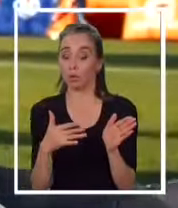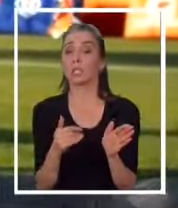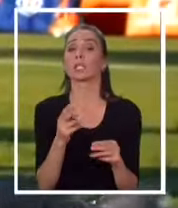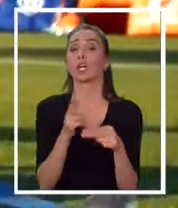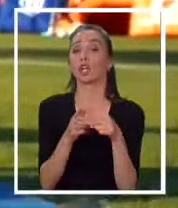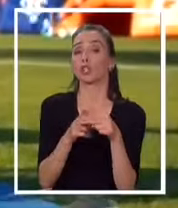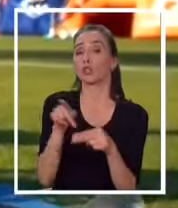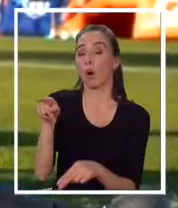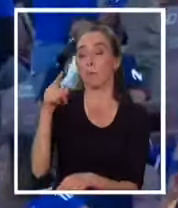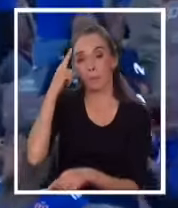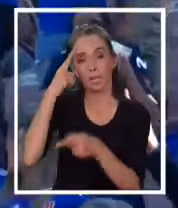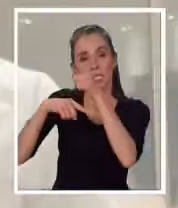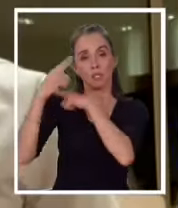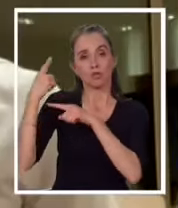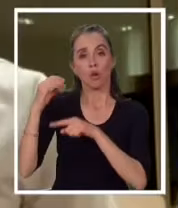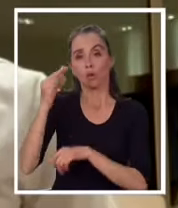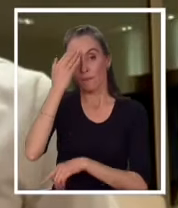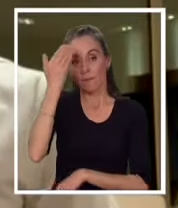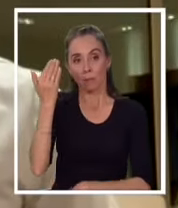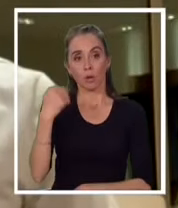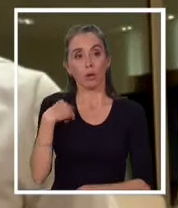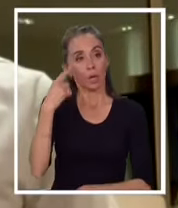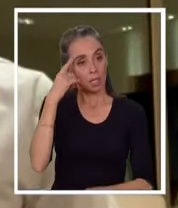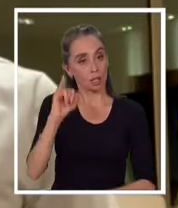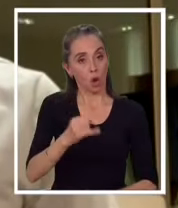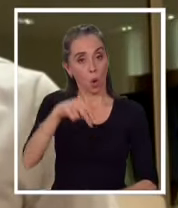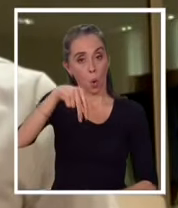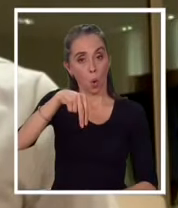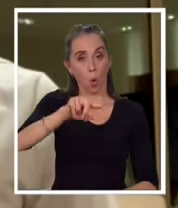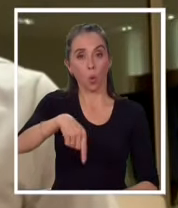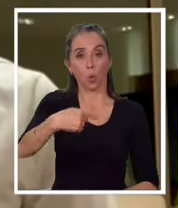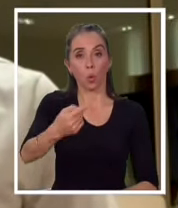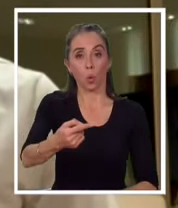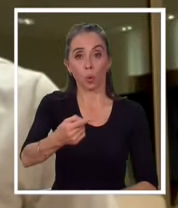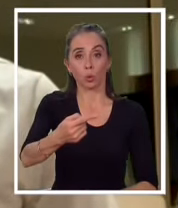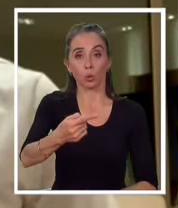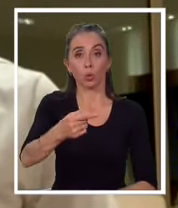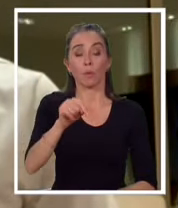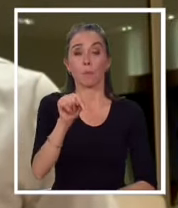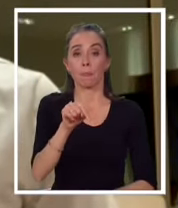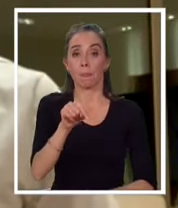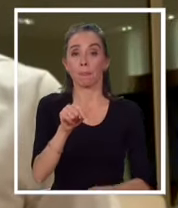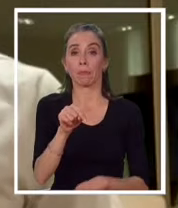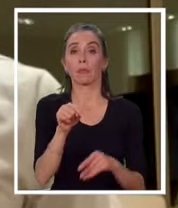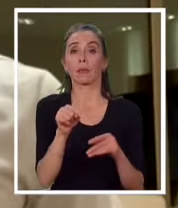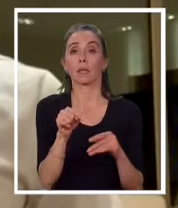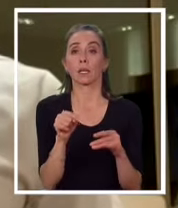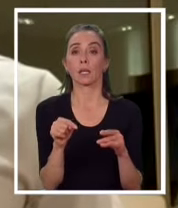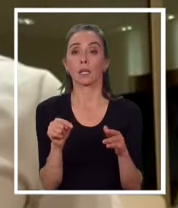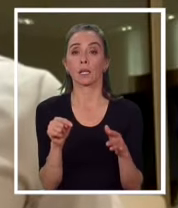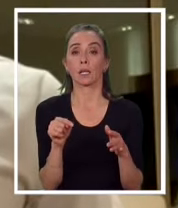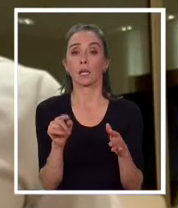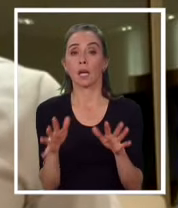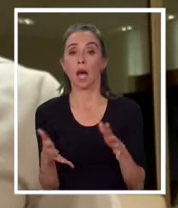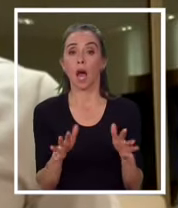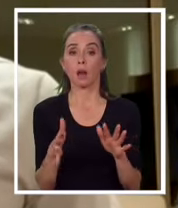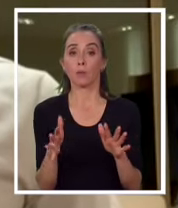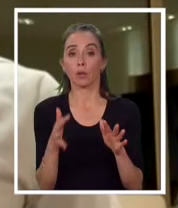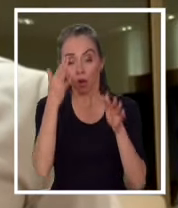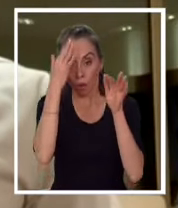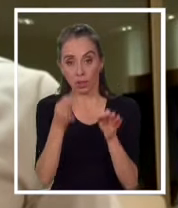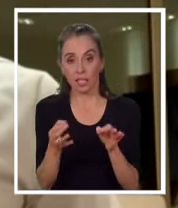el nombre de un histórico. Y creo que junio va a ser la ventana en donde ya tal vez